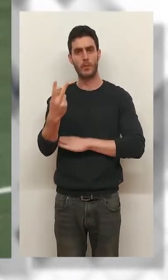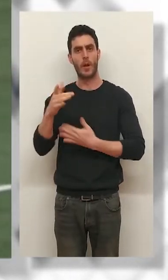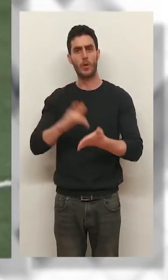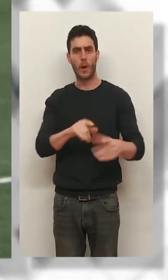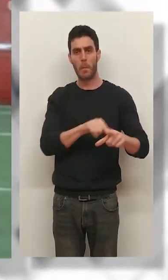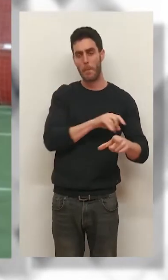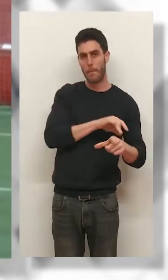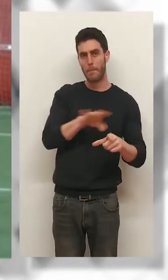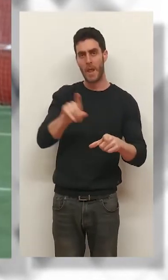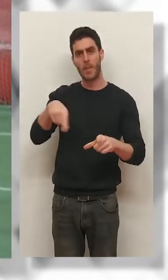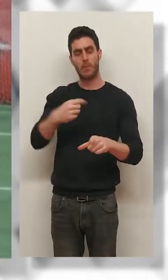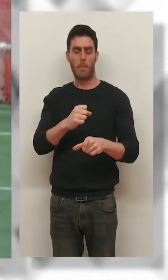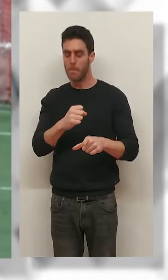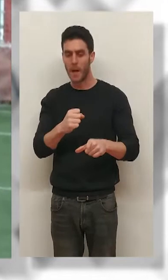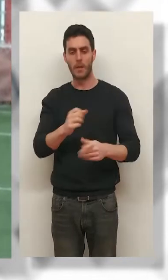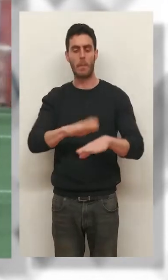equipo.